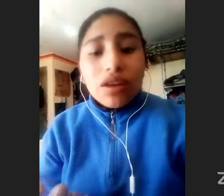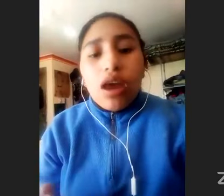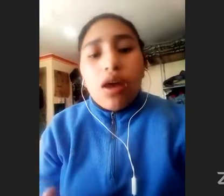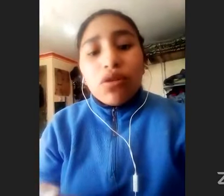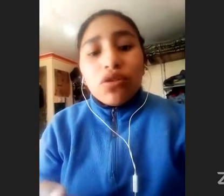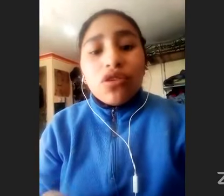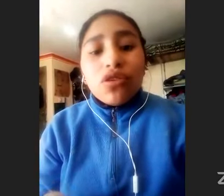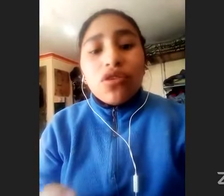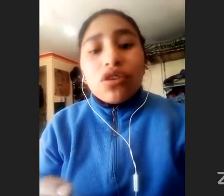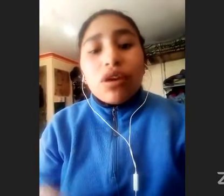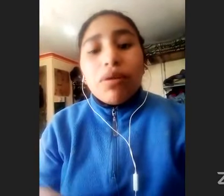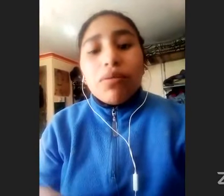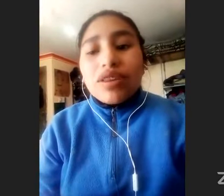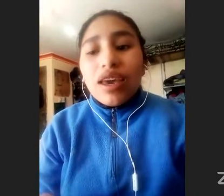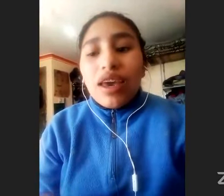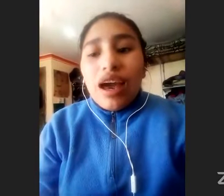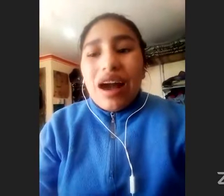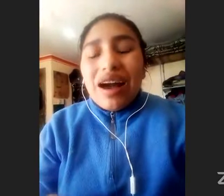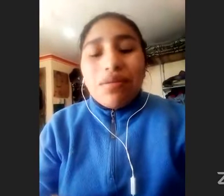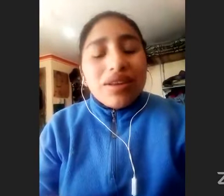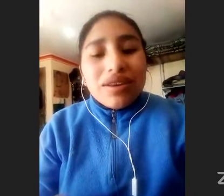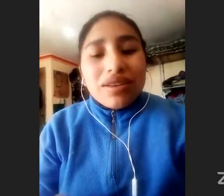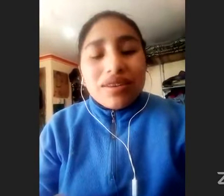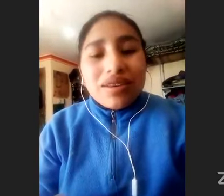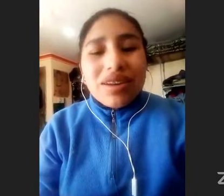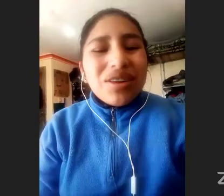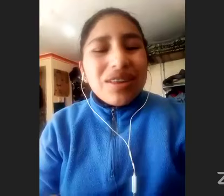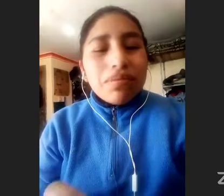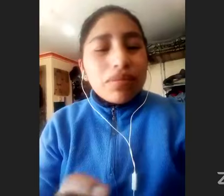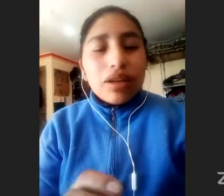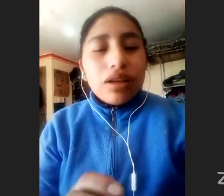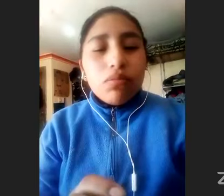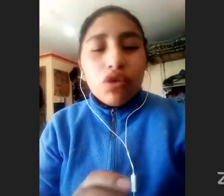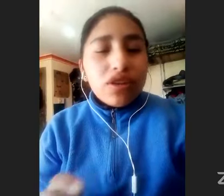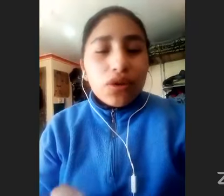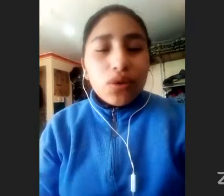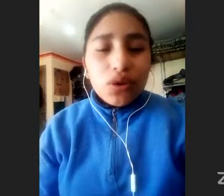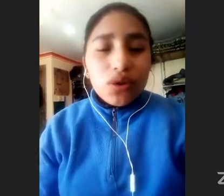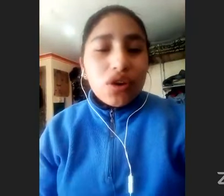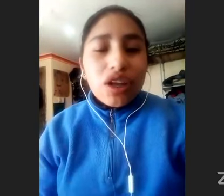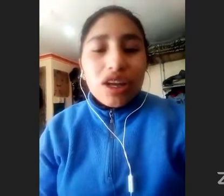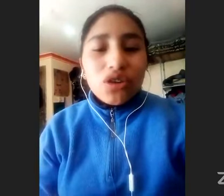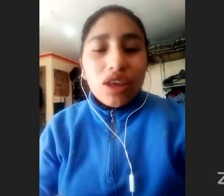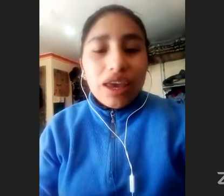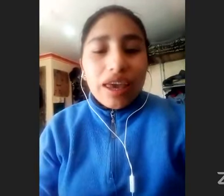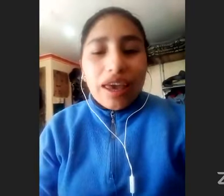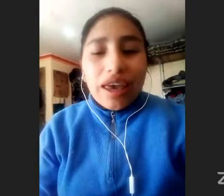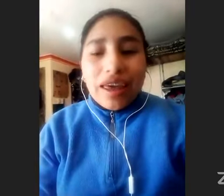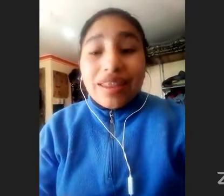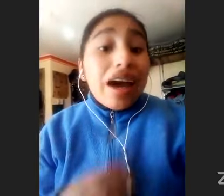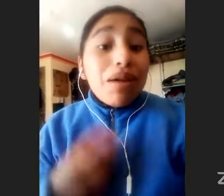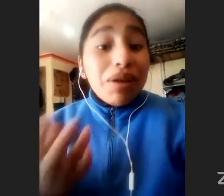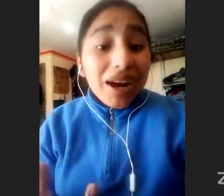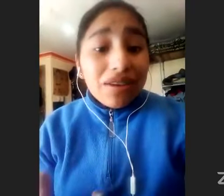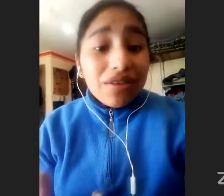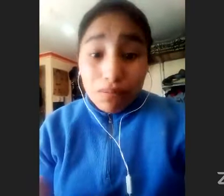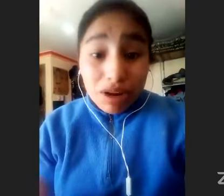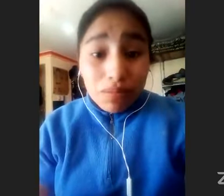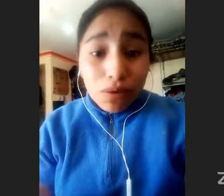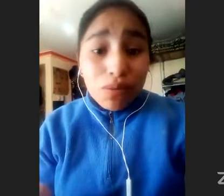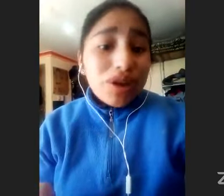en fin pero nosotros lo que vemos es que a veces se nos hace muy dificultoso el hecho de hablar